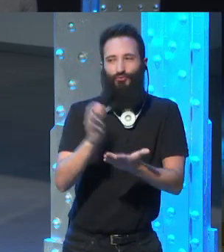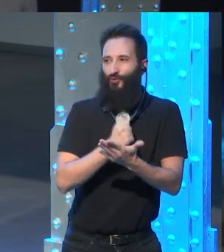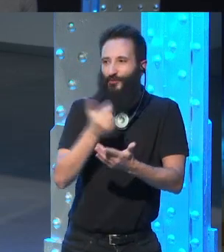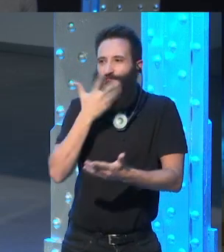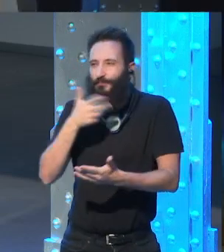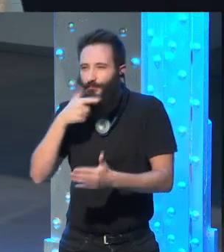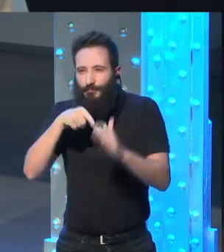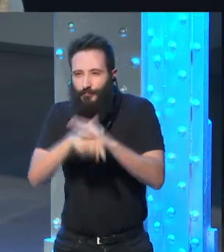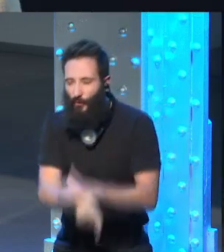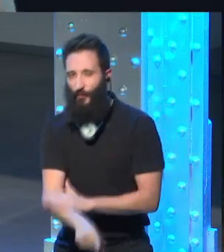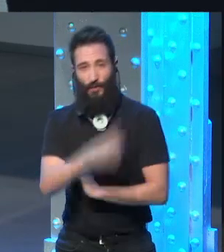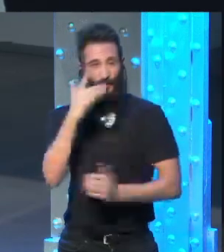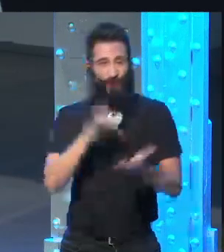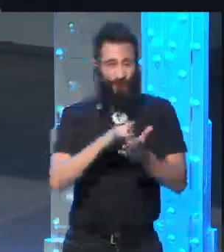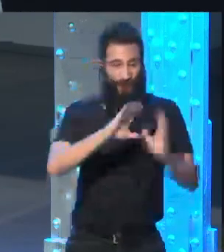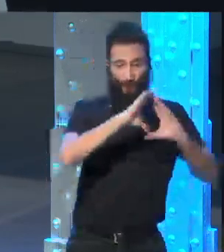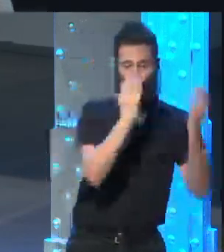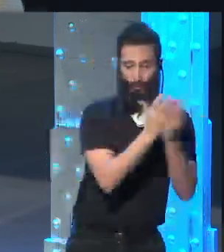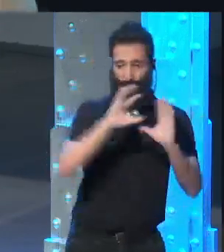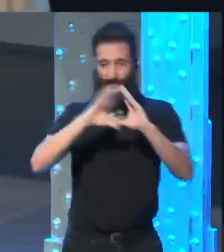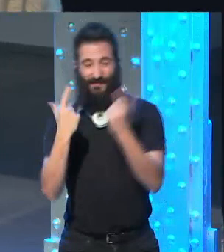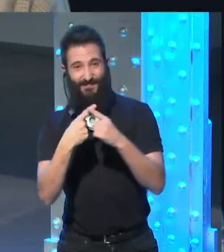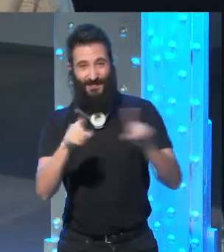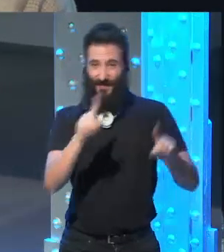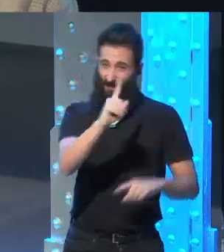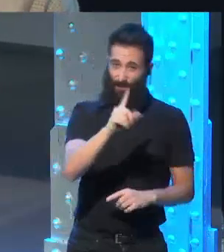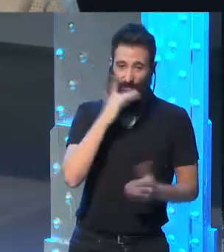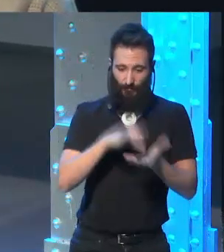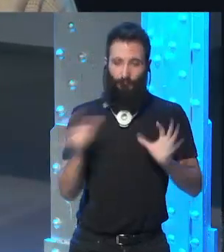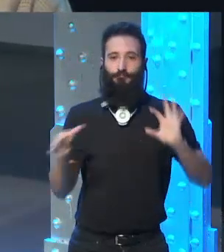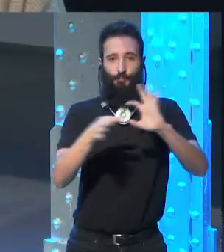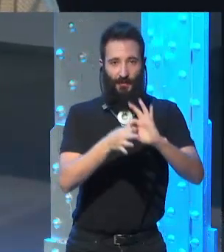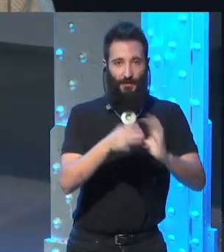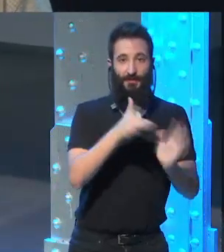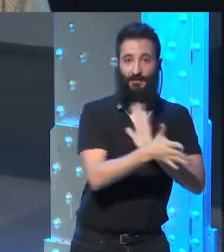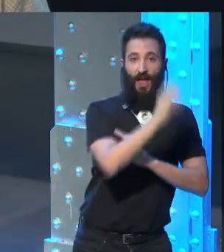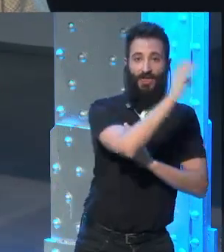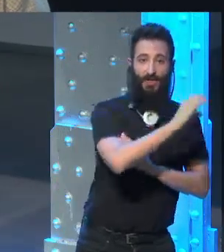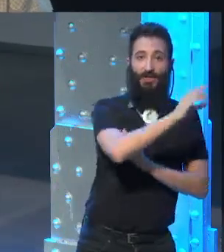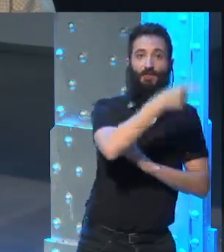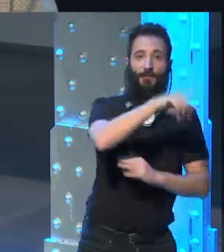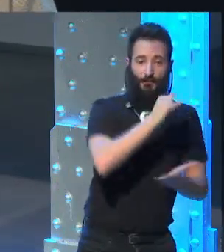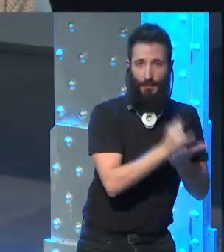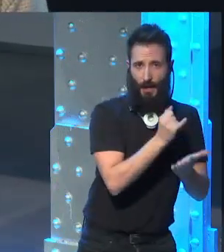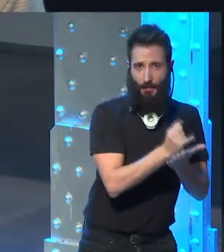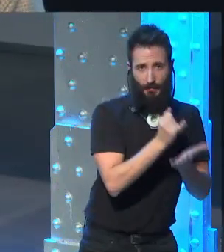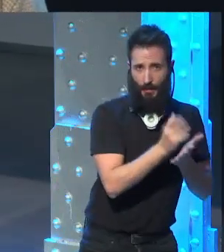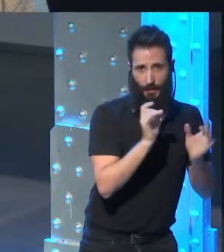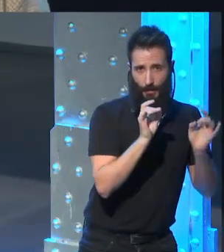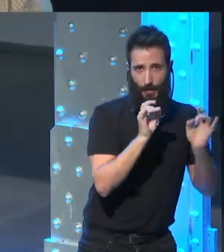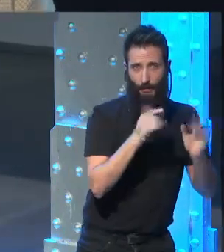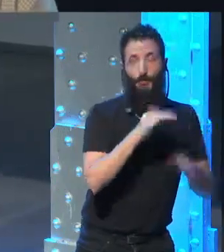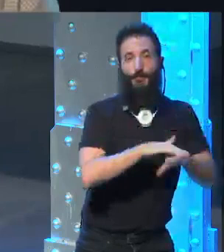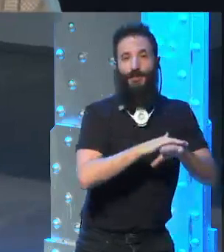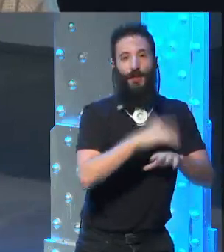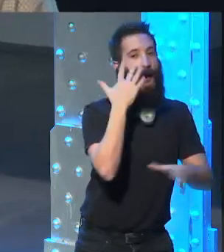hechos. En realidad no son dos mundos tan distintos. Los científicos también son experimentadores, tanto como los